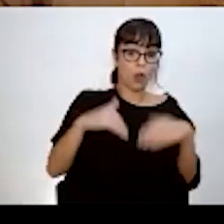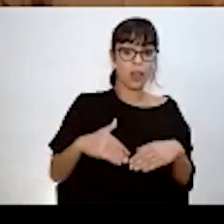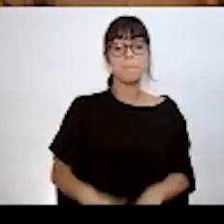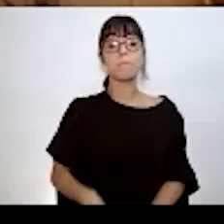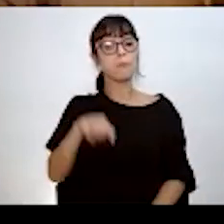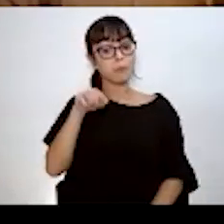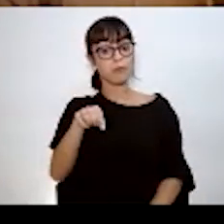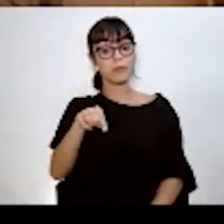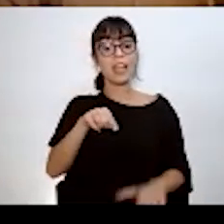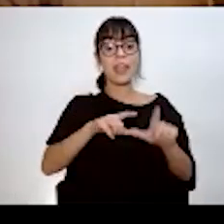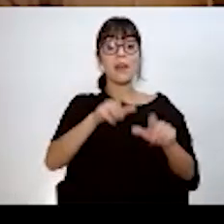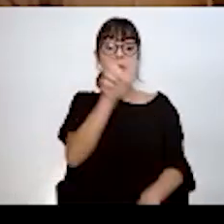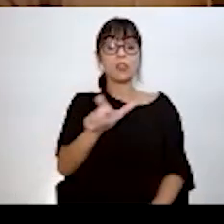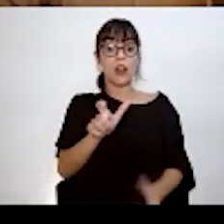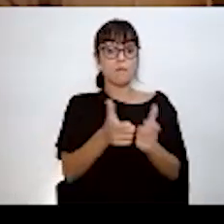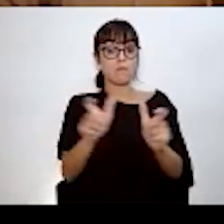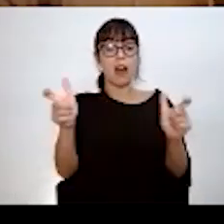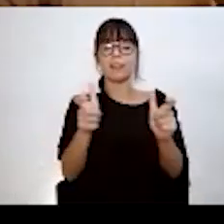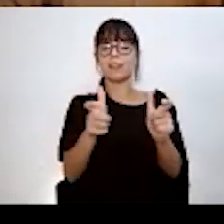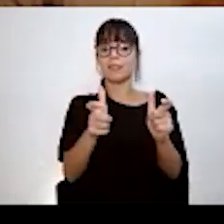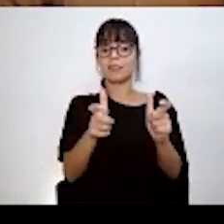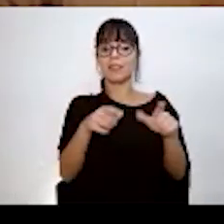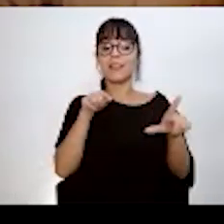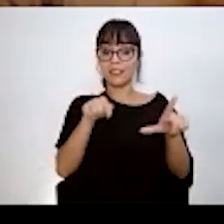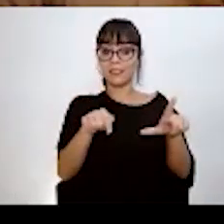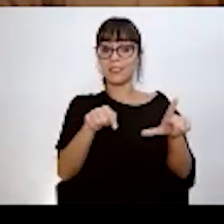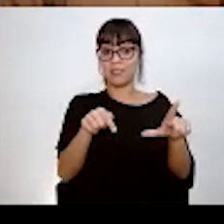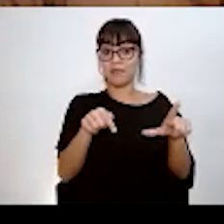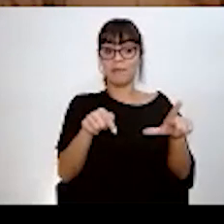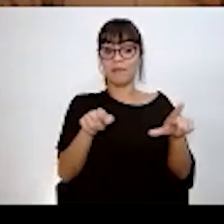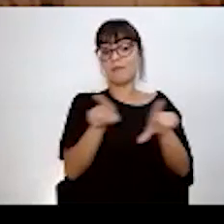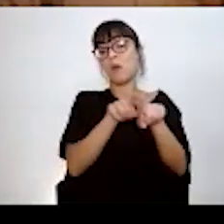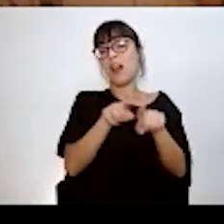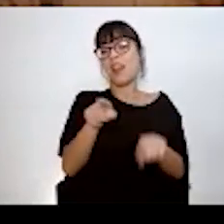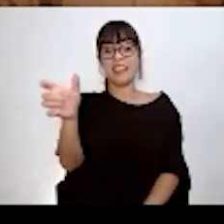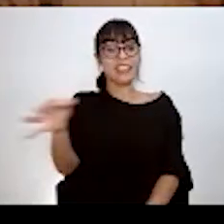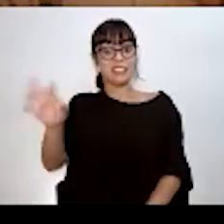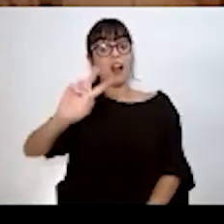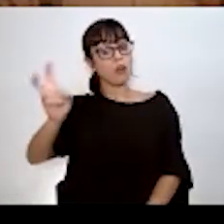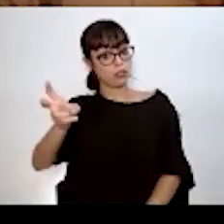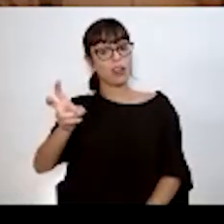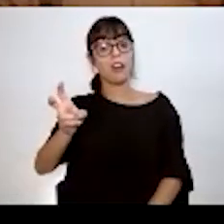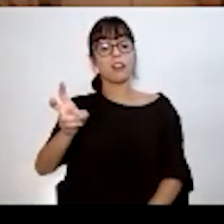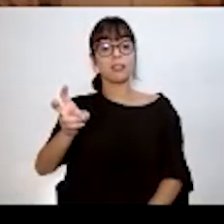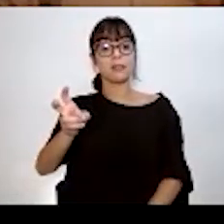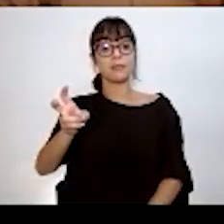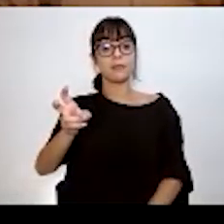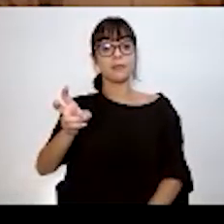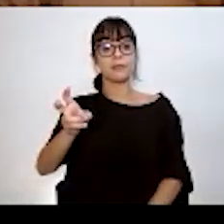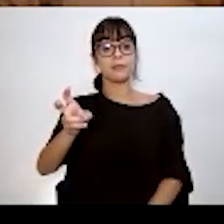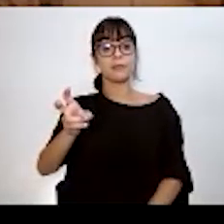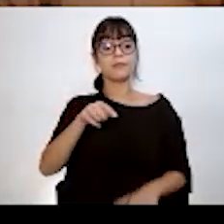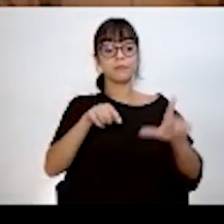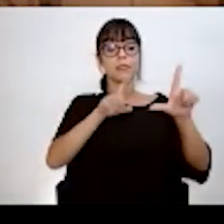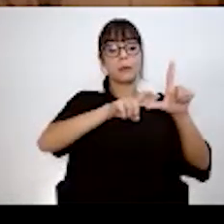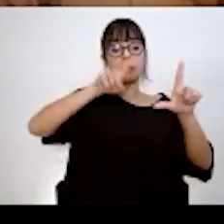¿no?, con esos iniciales estadios de crecimiento que se dan en muchos territorios insulares, un periodo con